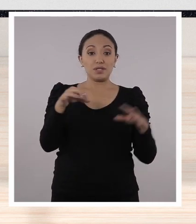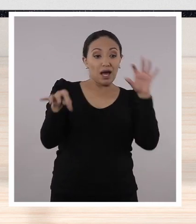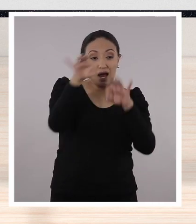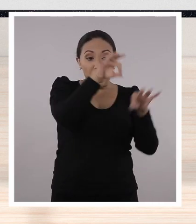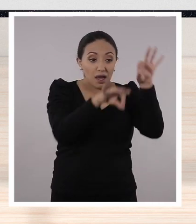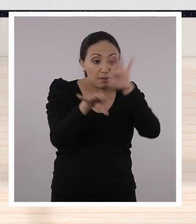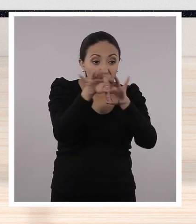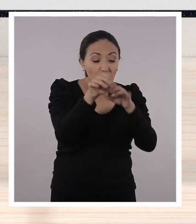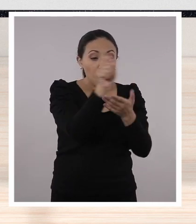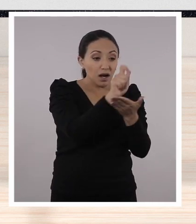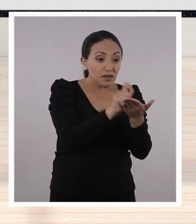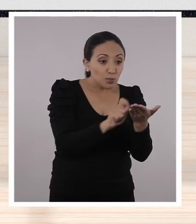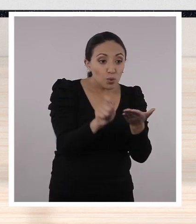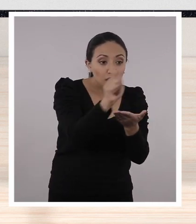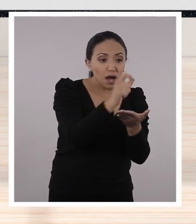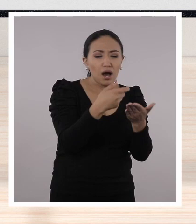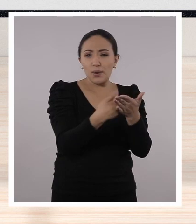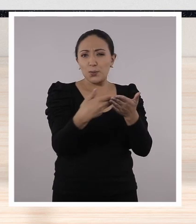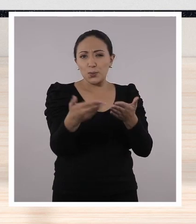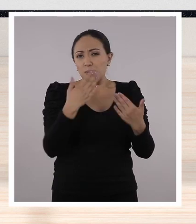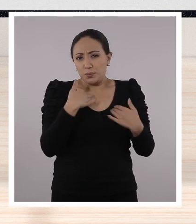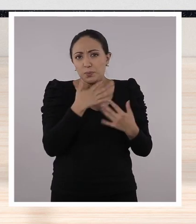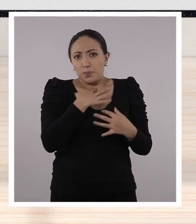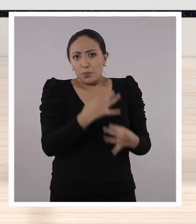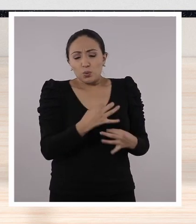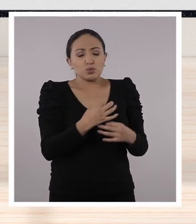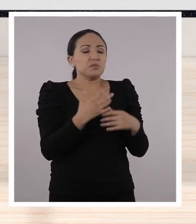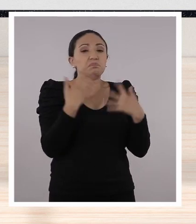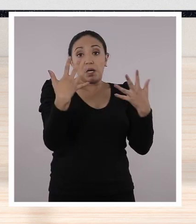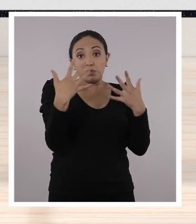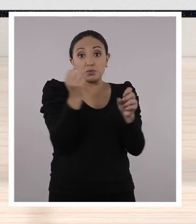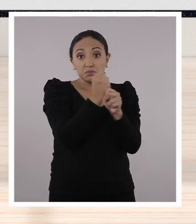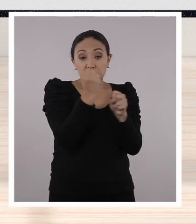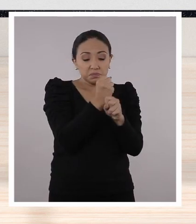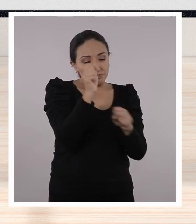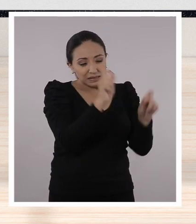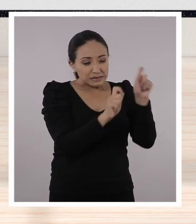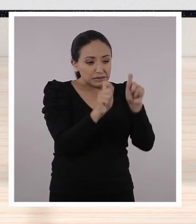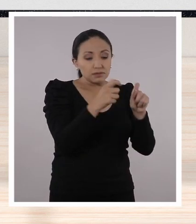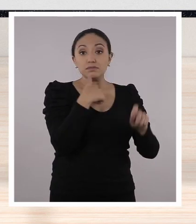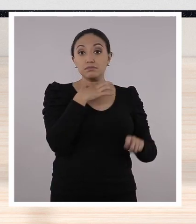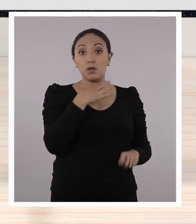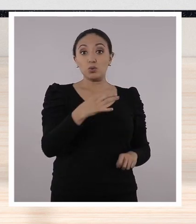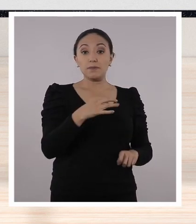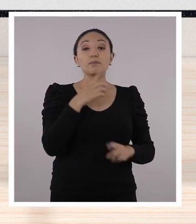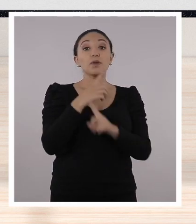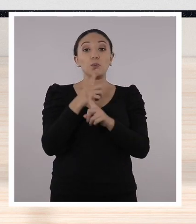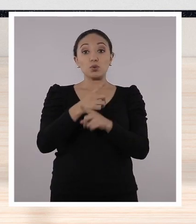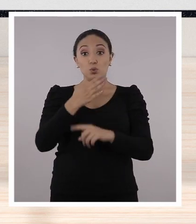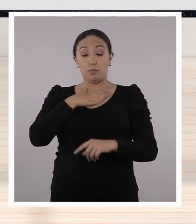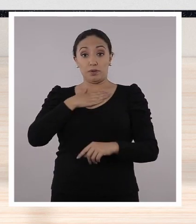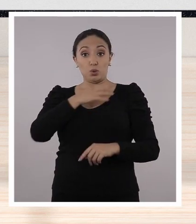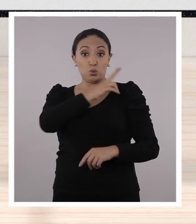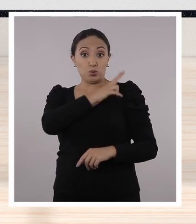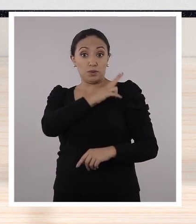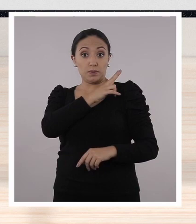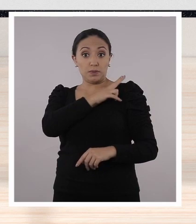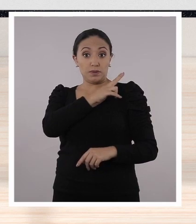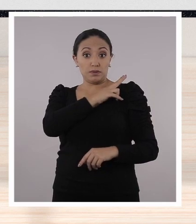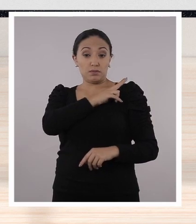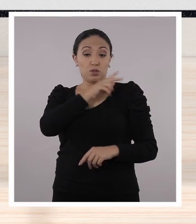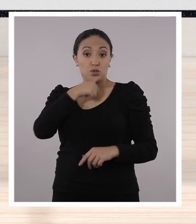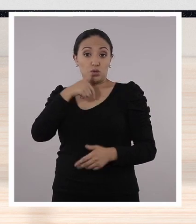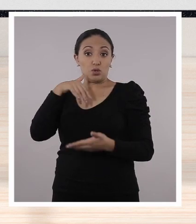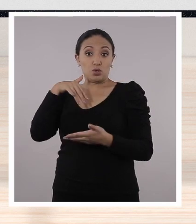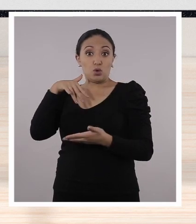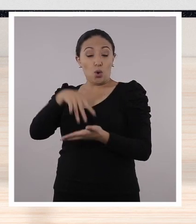armar cosas, armar artesanías, hacer muchas manualidades. Es por eso que yo en la universidad